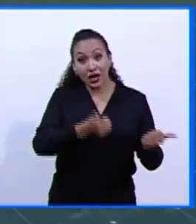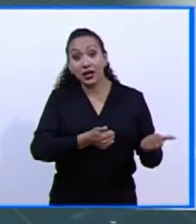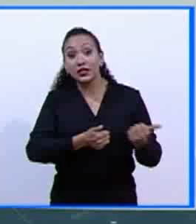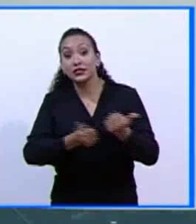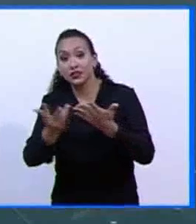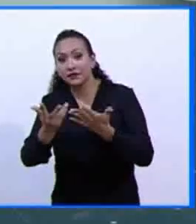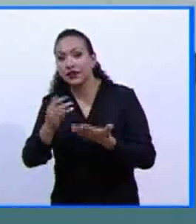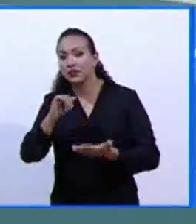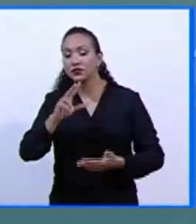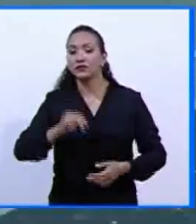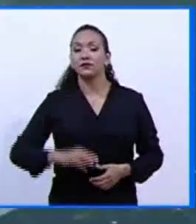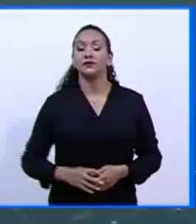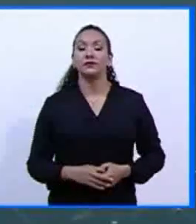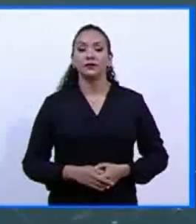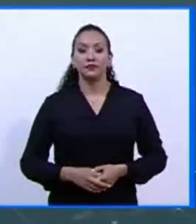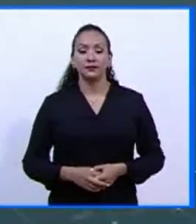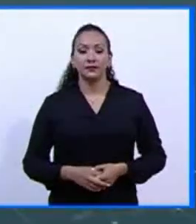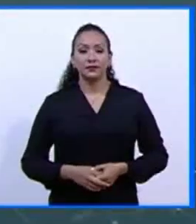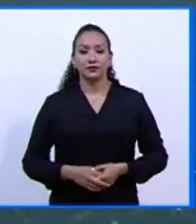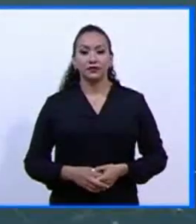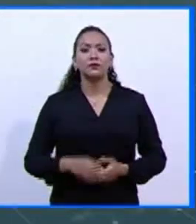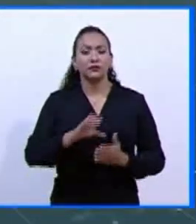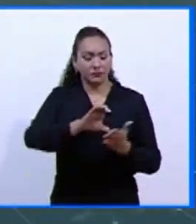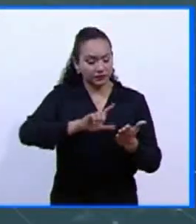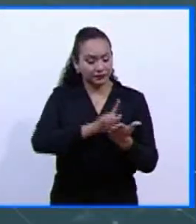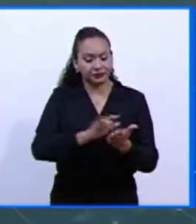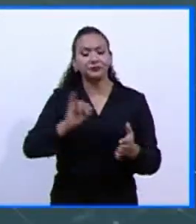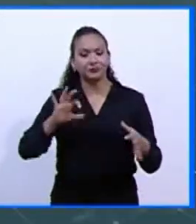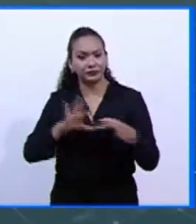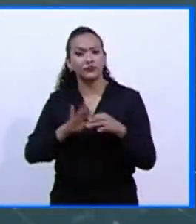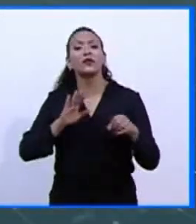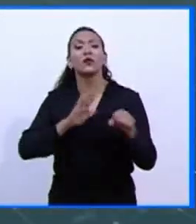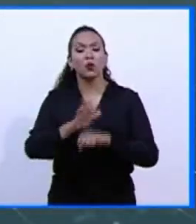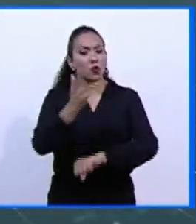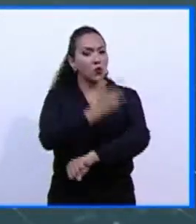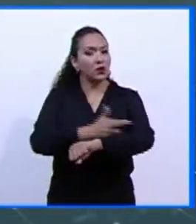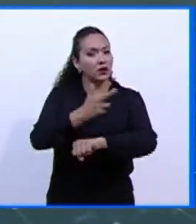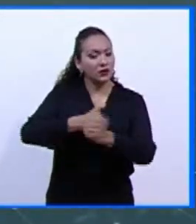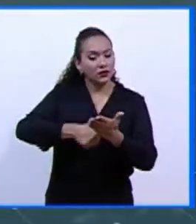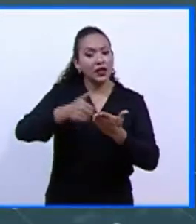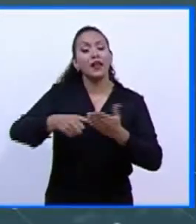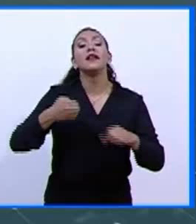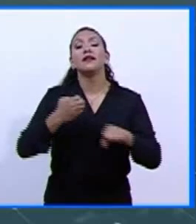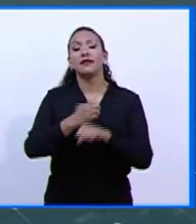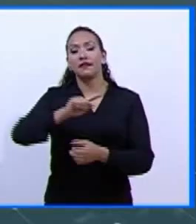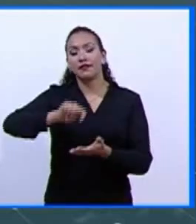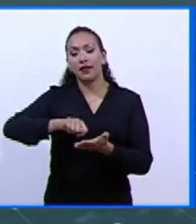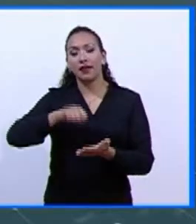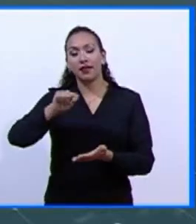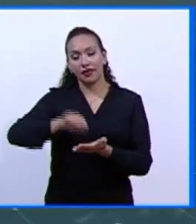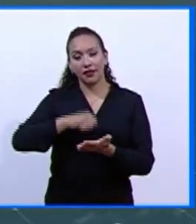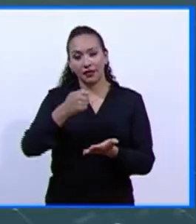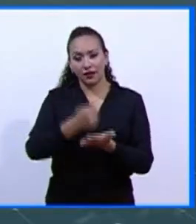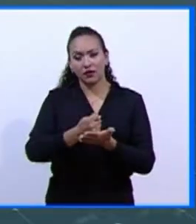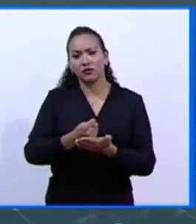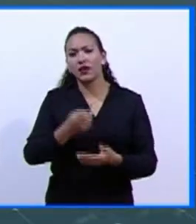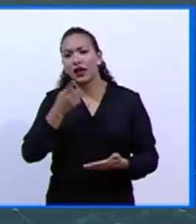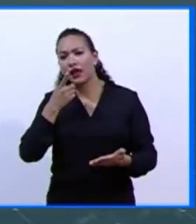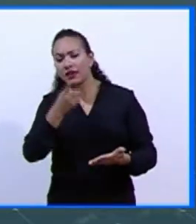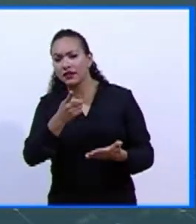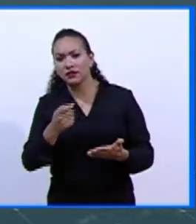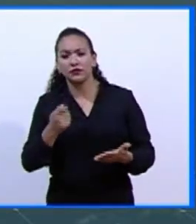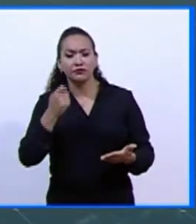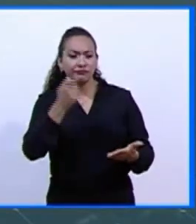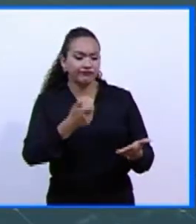temporalmente. Es constitucional disposición procedimental civil de Tamaulipas que regula pensión provisional